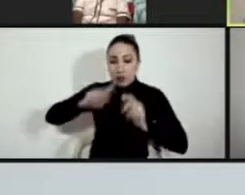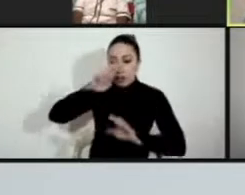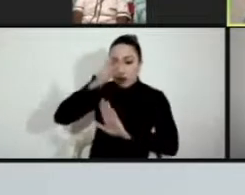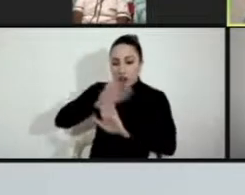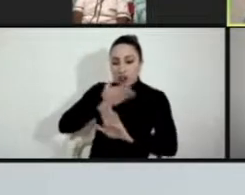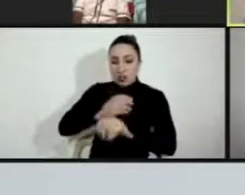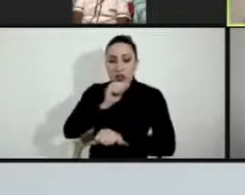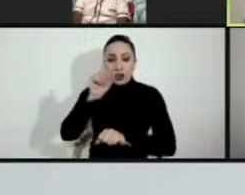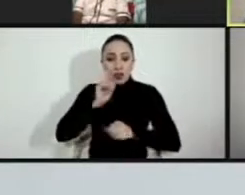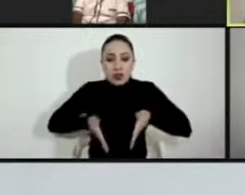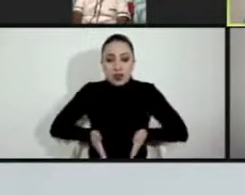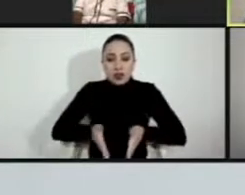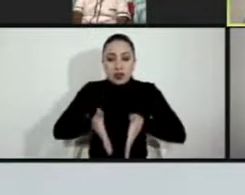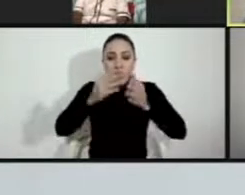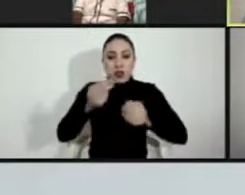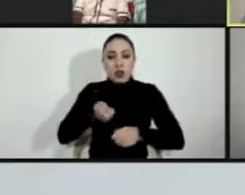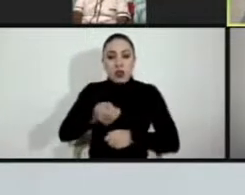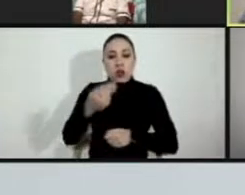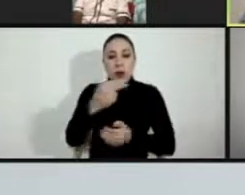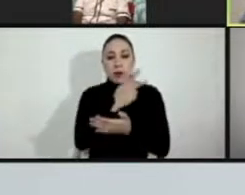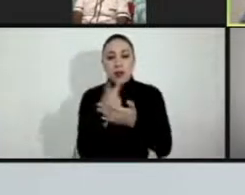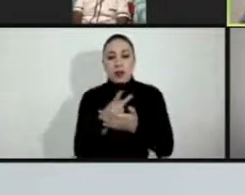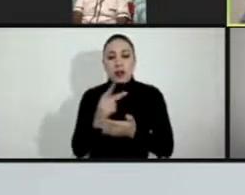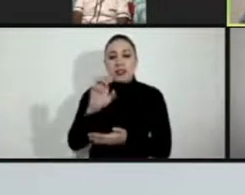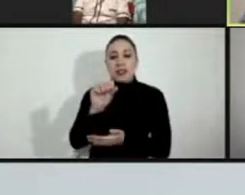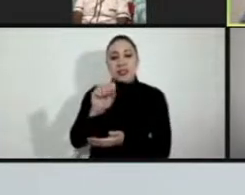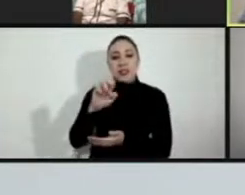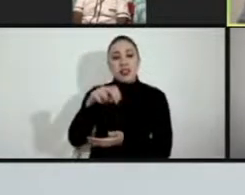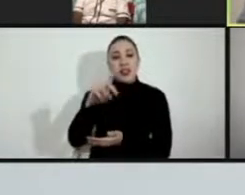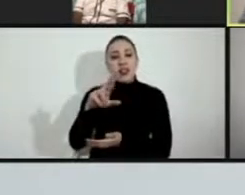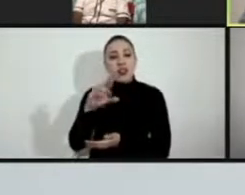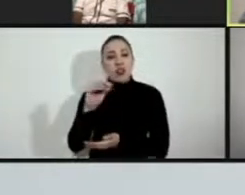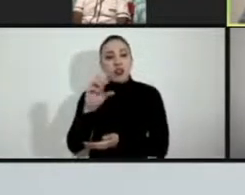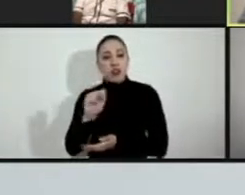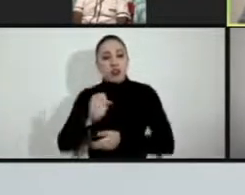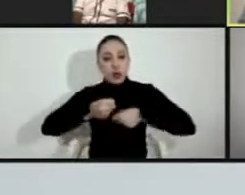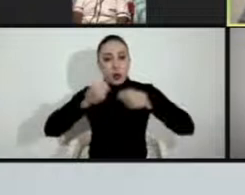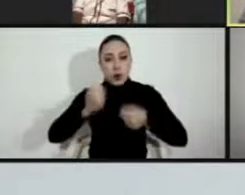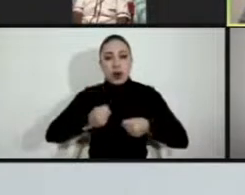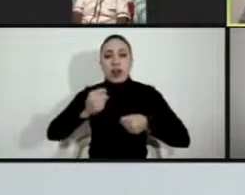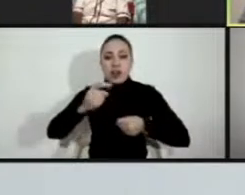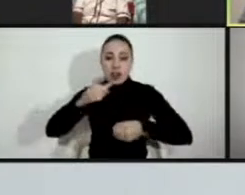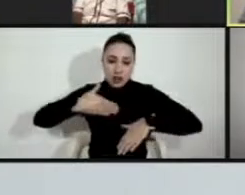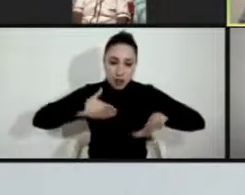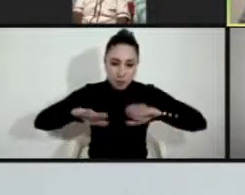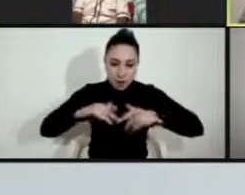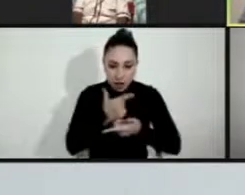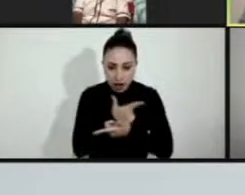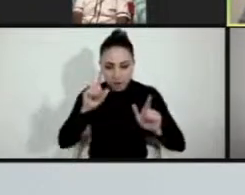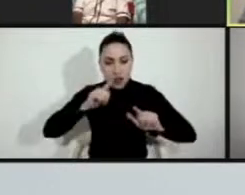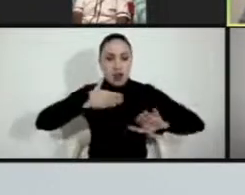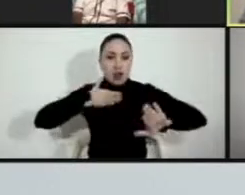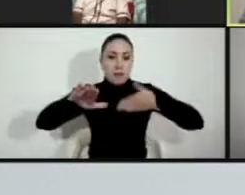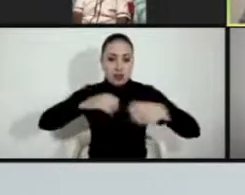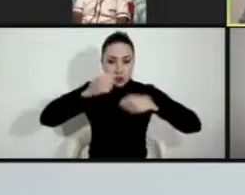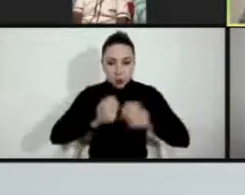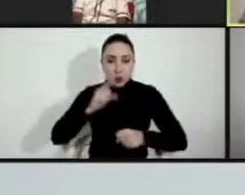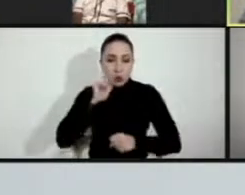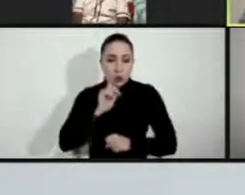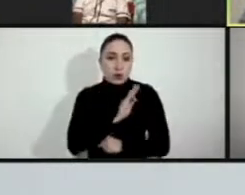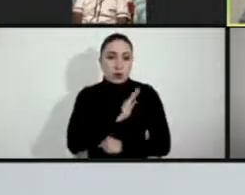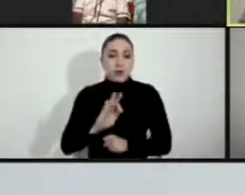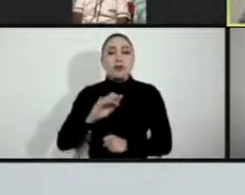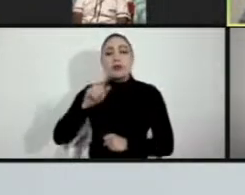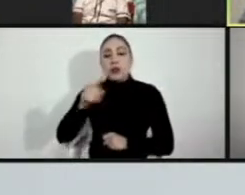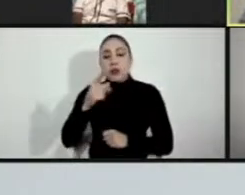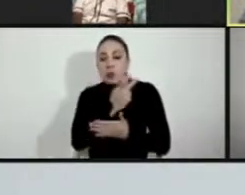Seguro, Camina Libre, Camina Segura, el cual consiste en la instalación de dispositivos de alumbrado, botones de